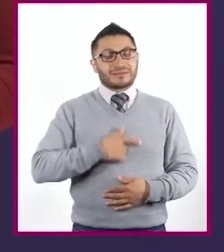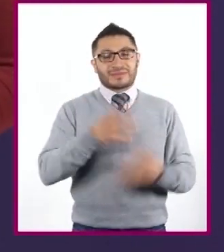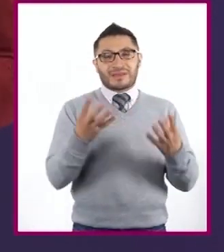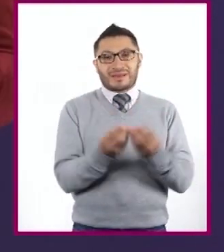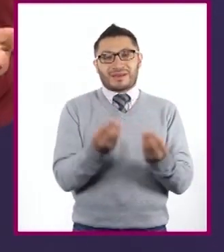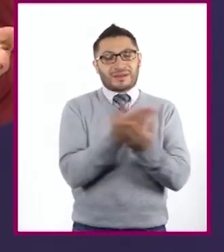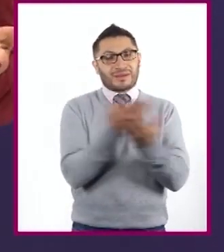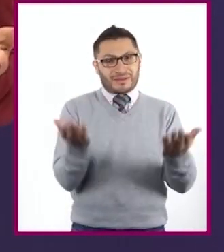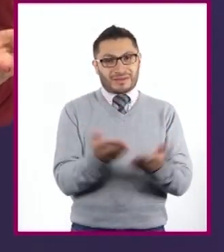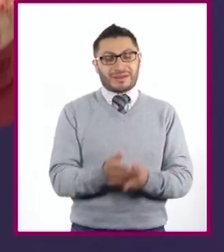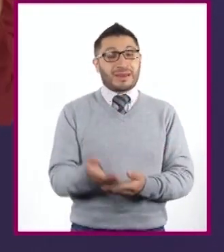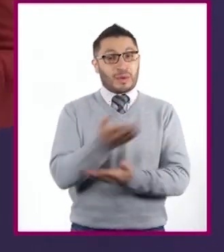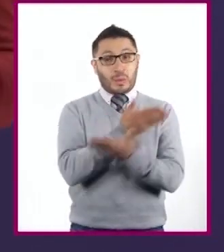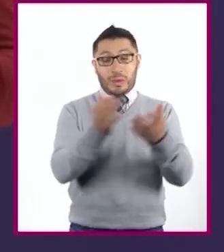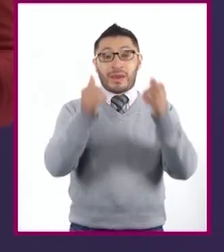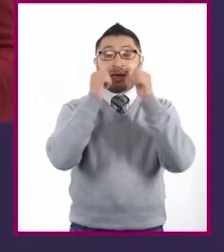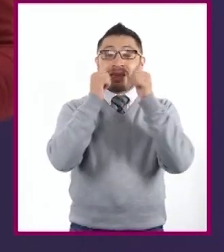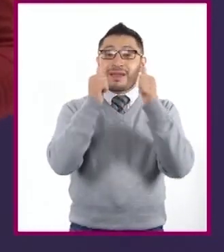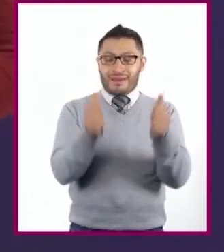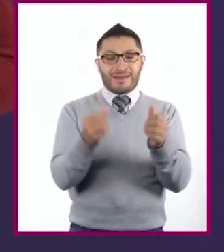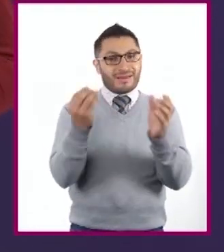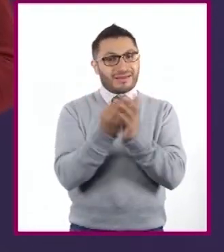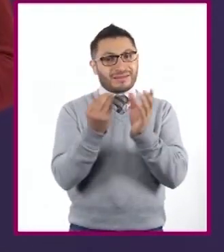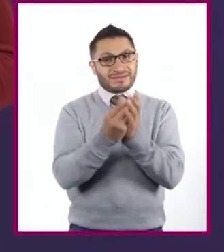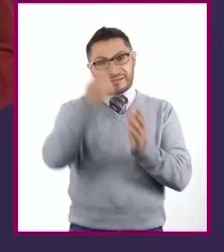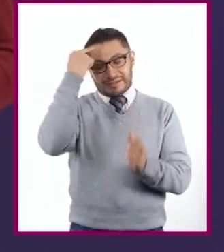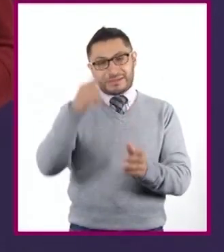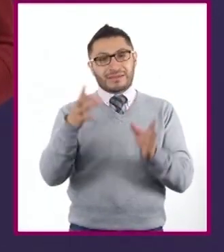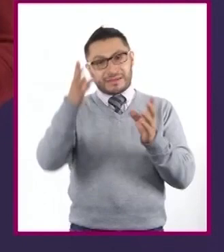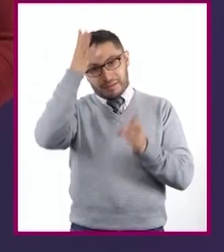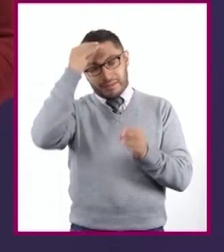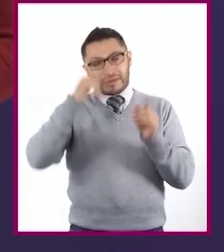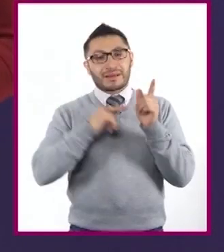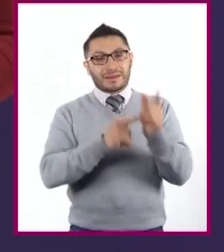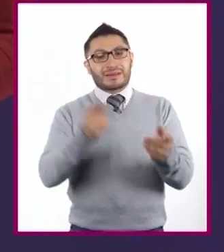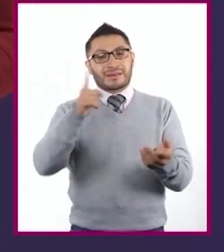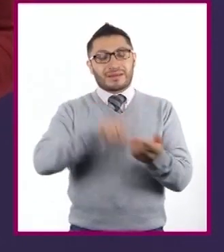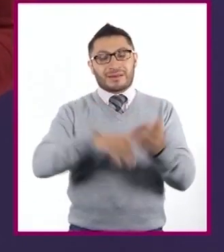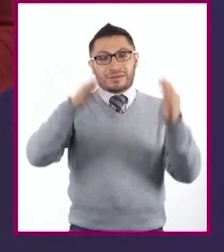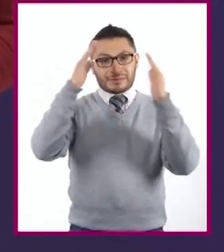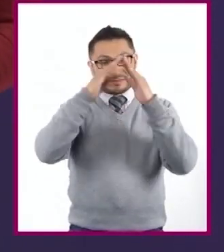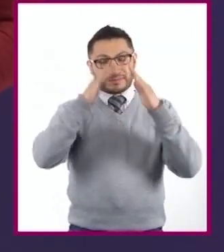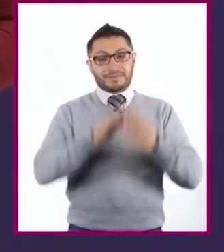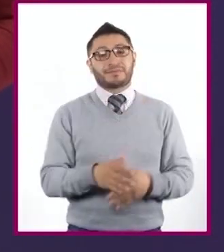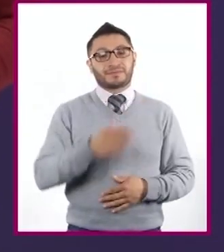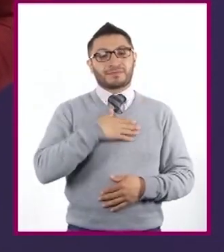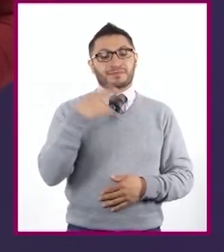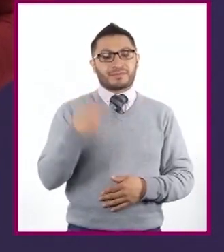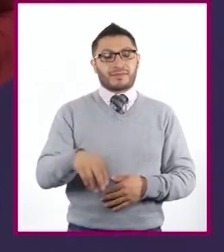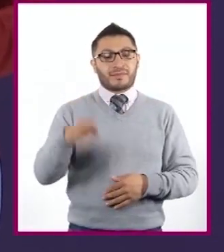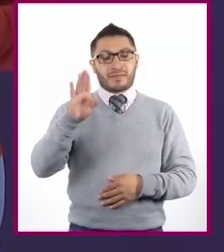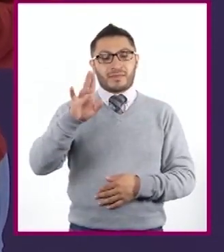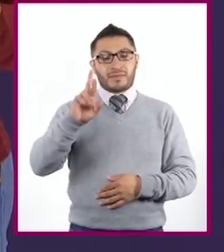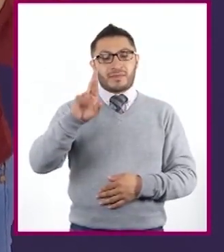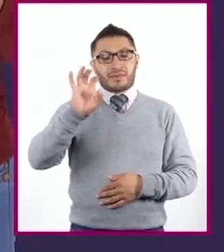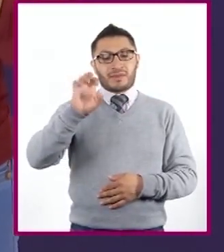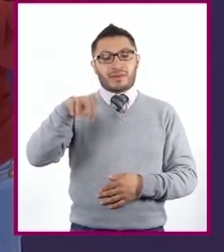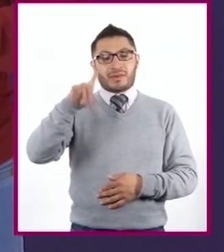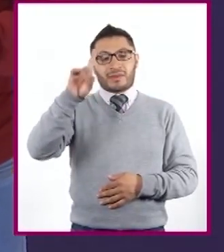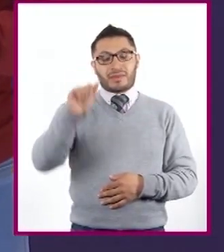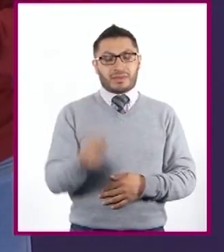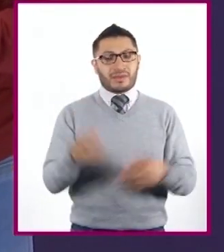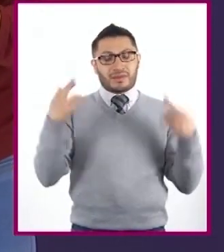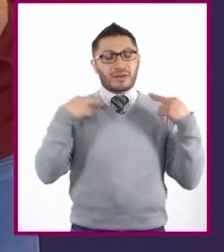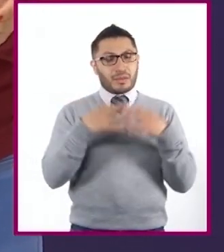con ustedes y que estén atentos a las sesiones para seguir aprendiendo en casa. Soy la profesora Brenda Maldonado. Esta es